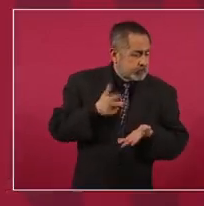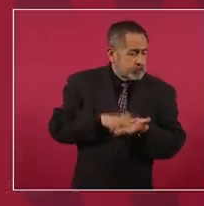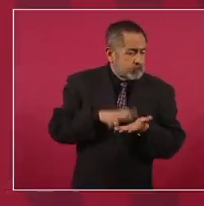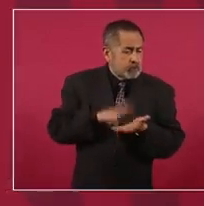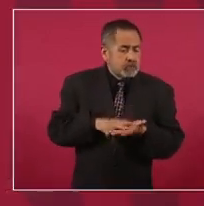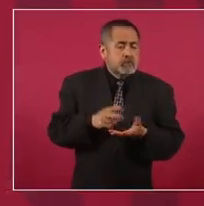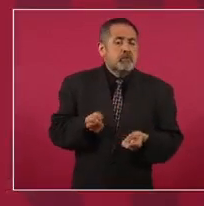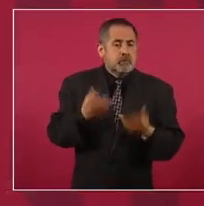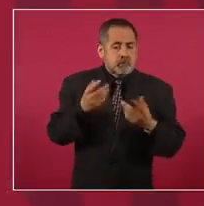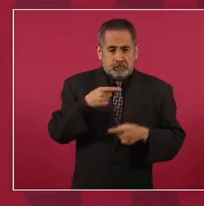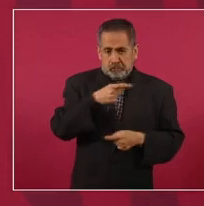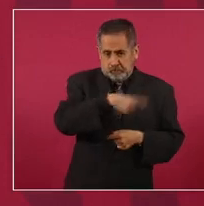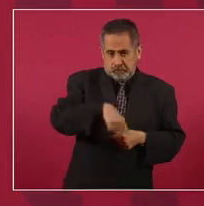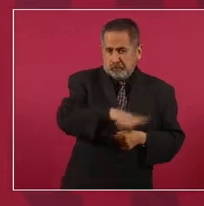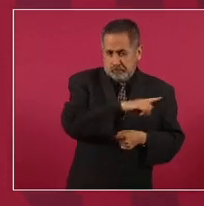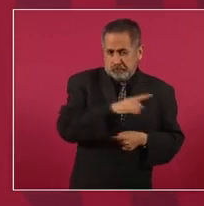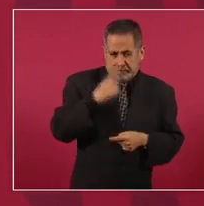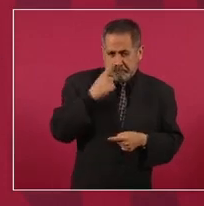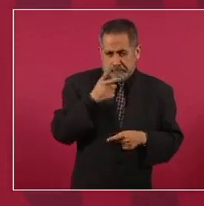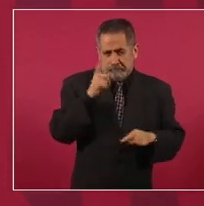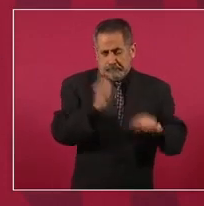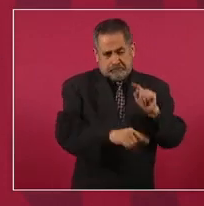y